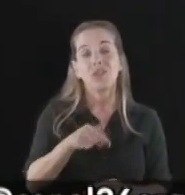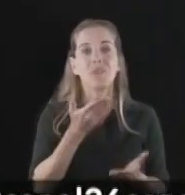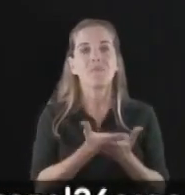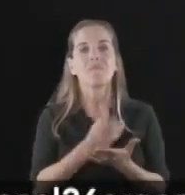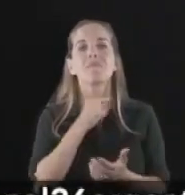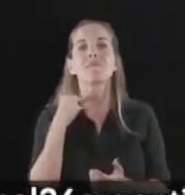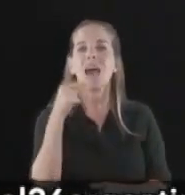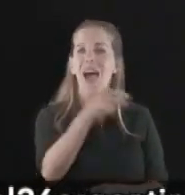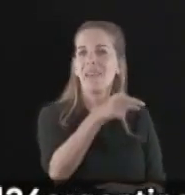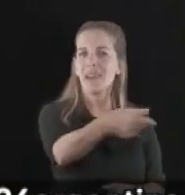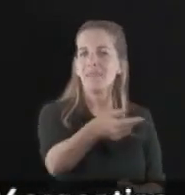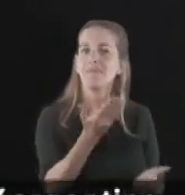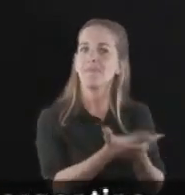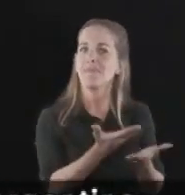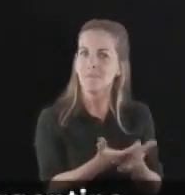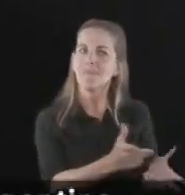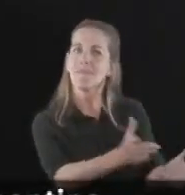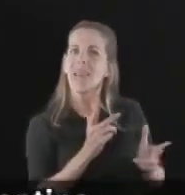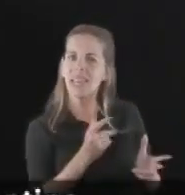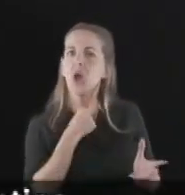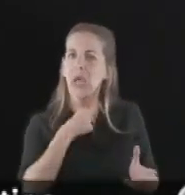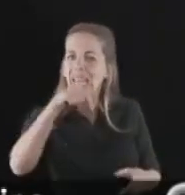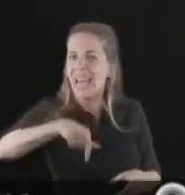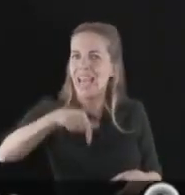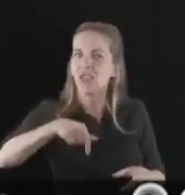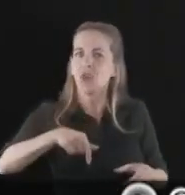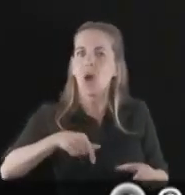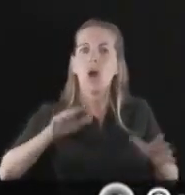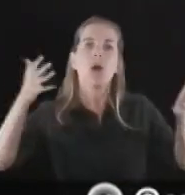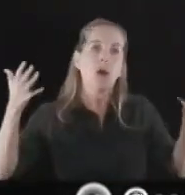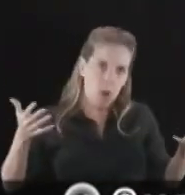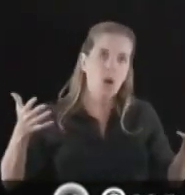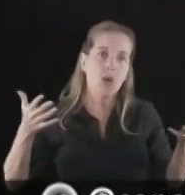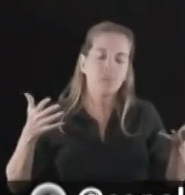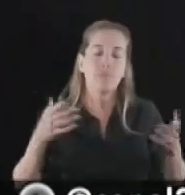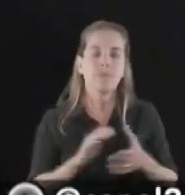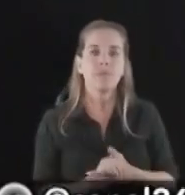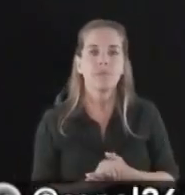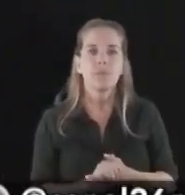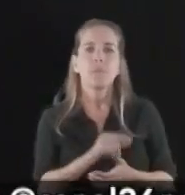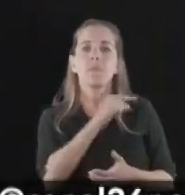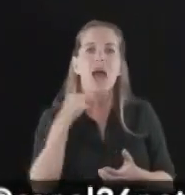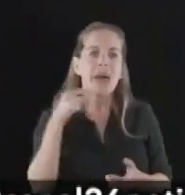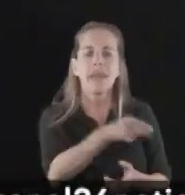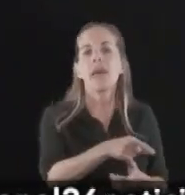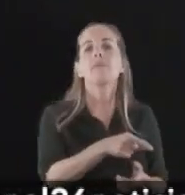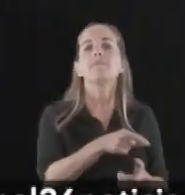cuando él me dijo que quería hacer esto, pobre, siguió las vías, los cursos